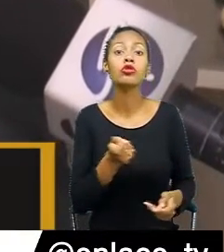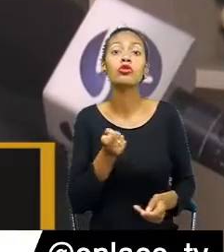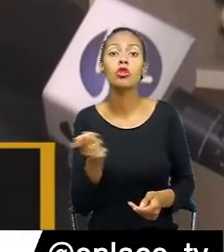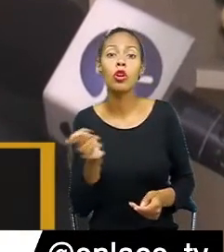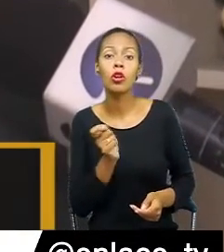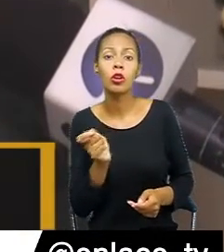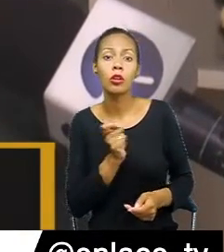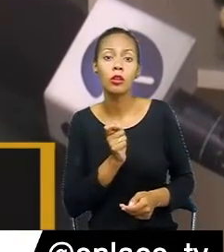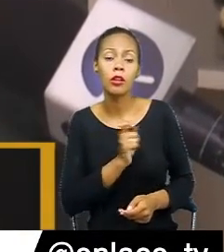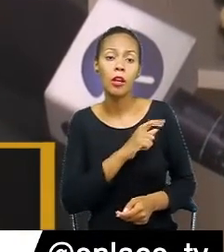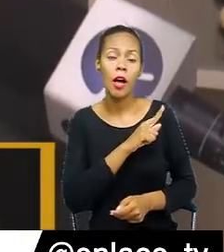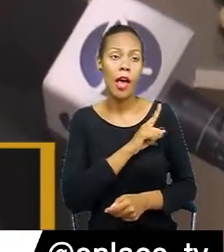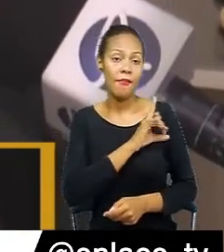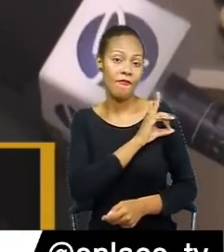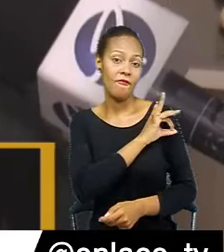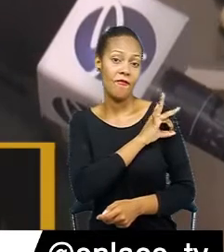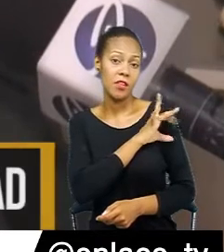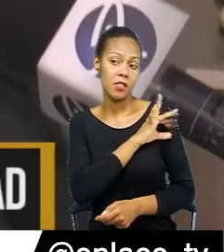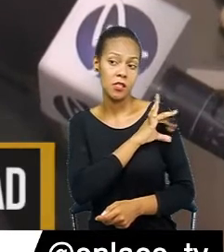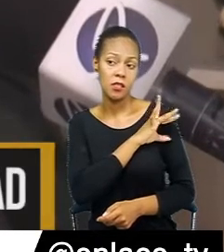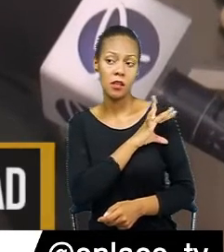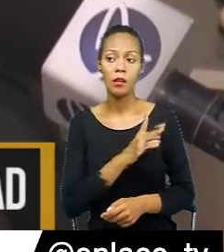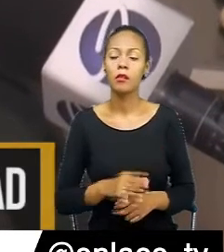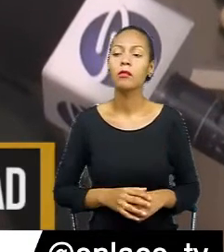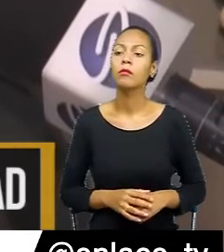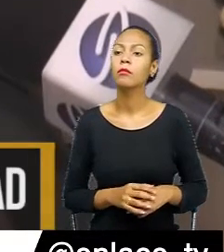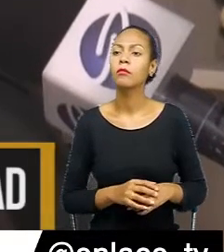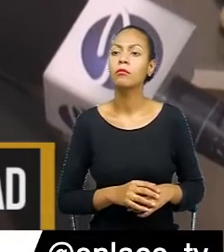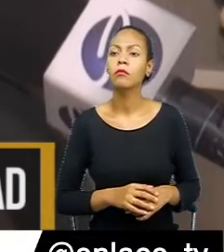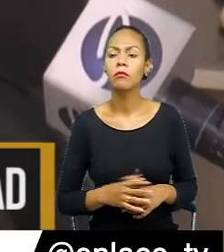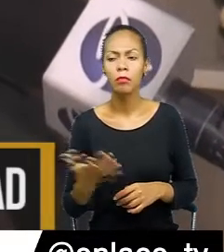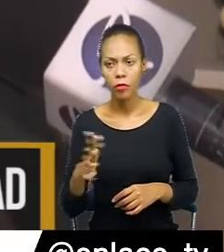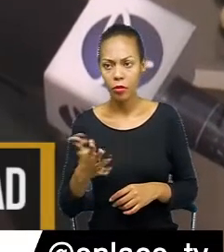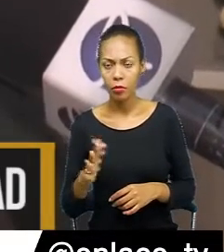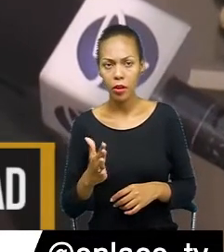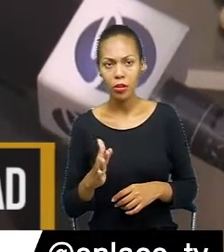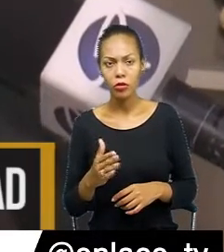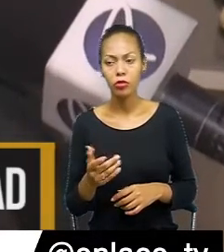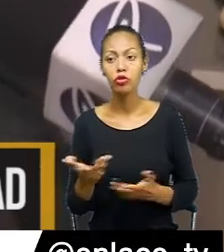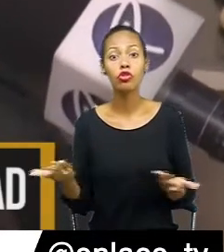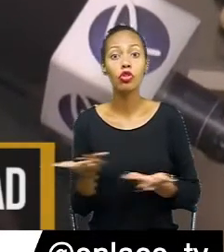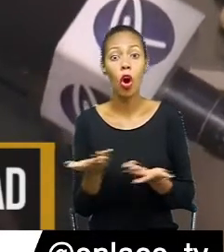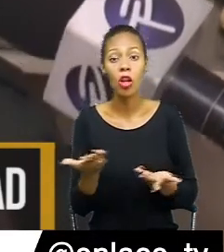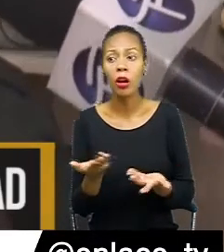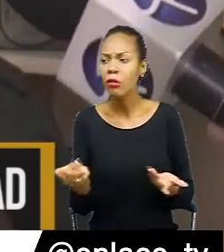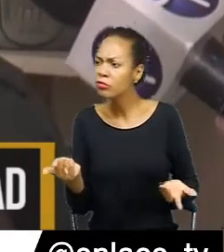lo recuperaron? Ese se recupera alrededor del intercambiador